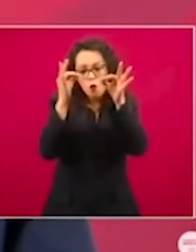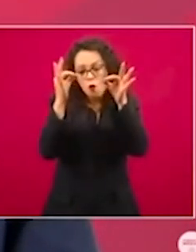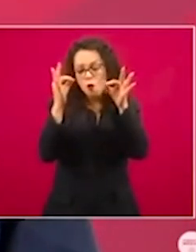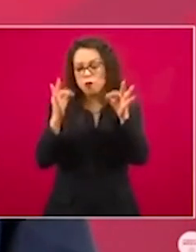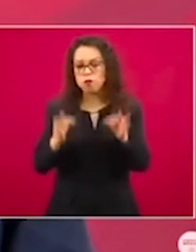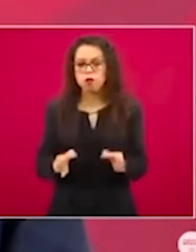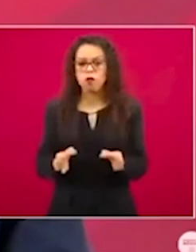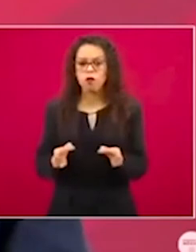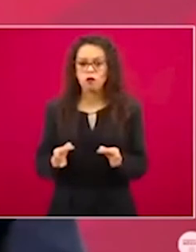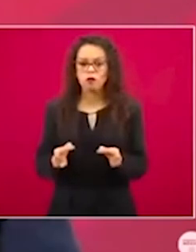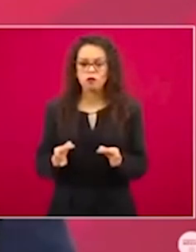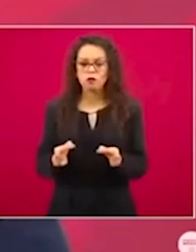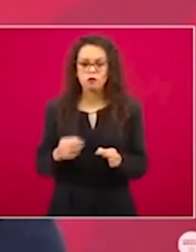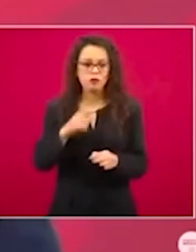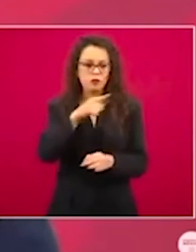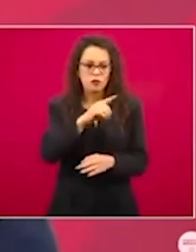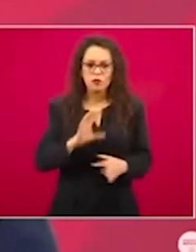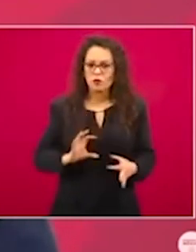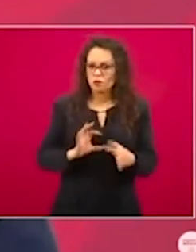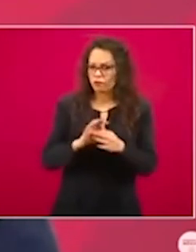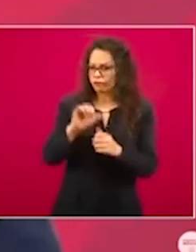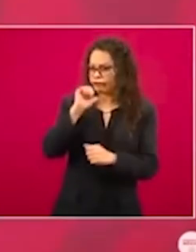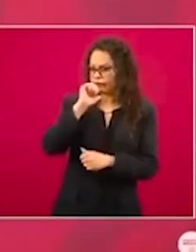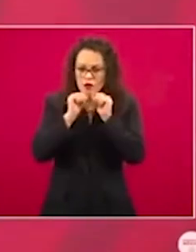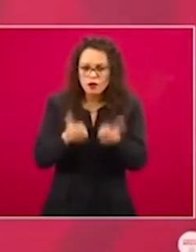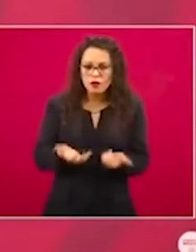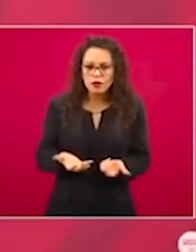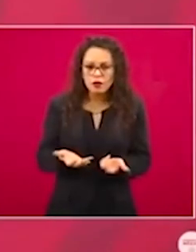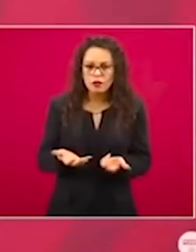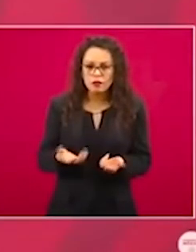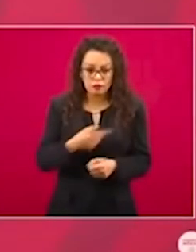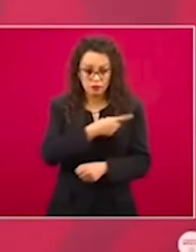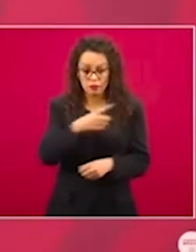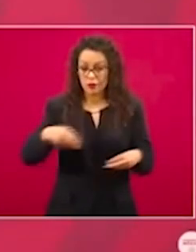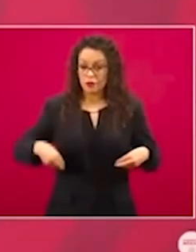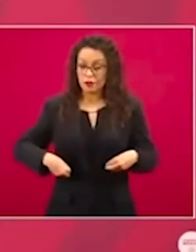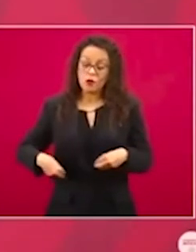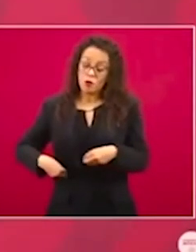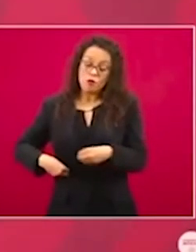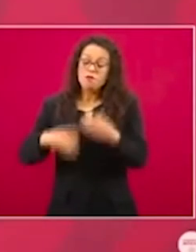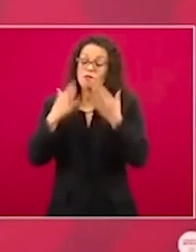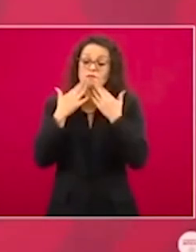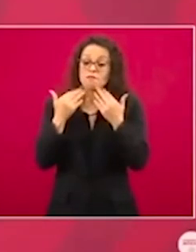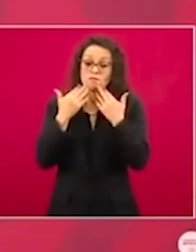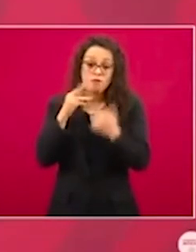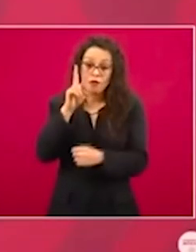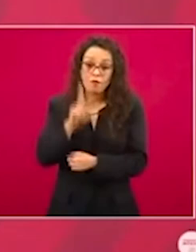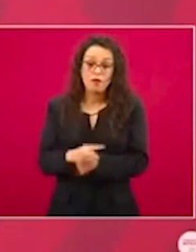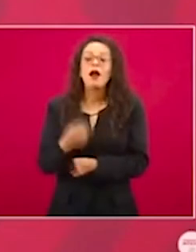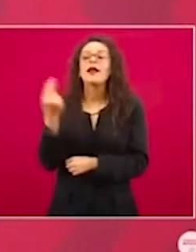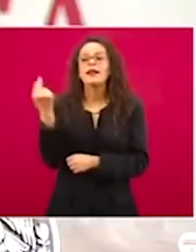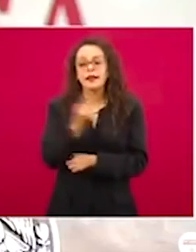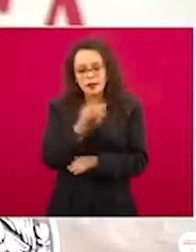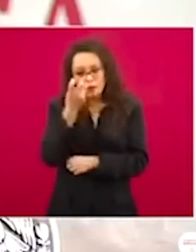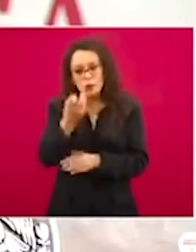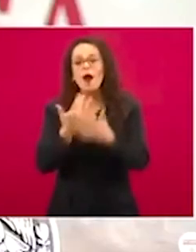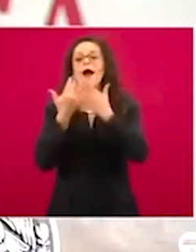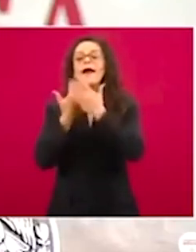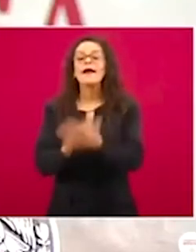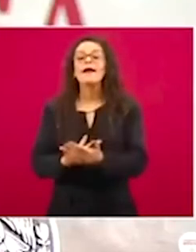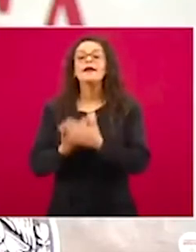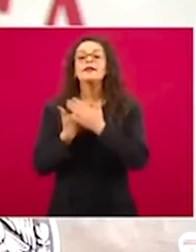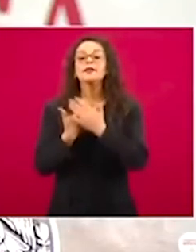y que no están involucrados en estos asuntos? Entonces, por eso, esperemos y